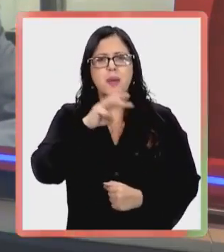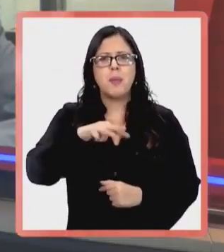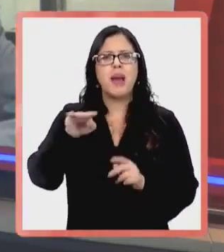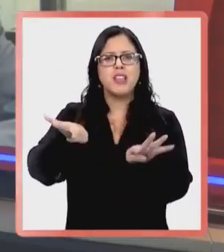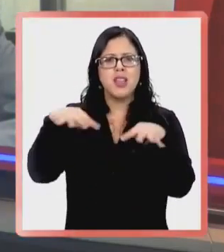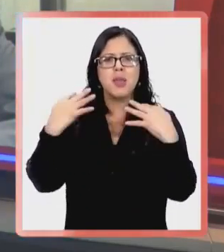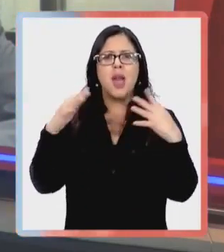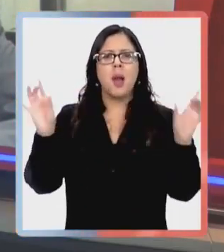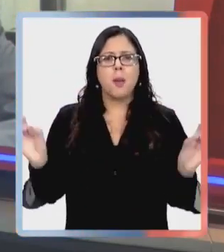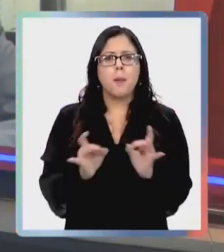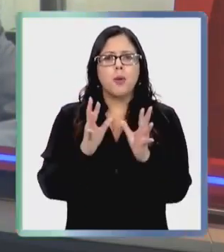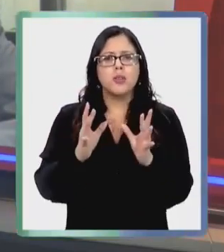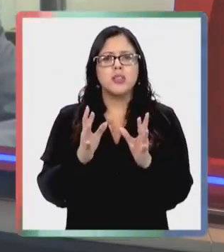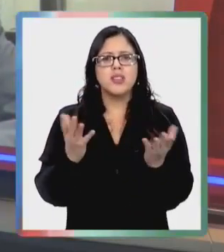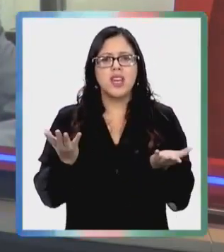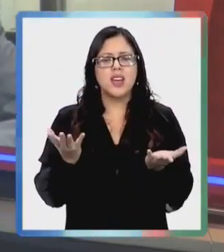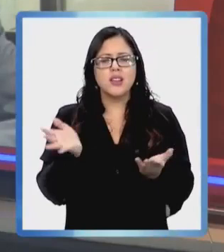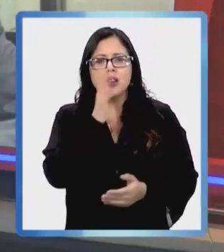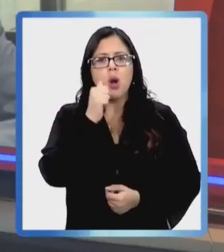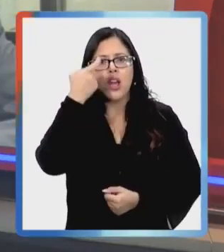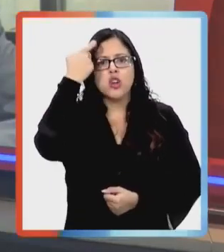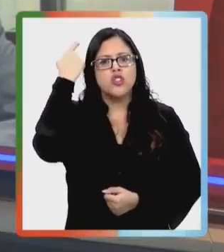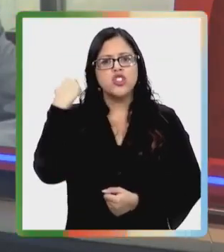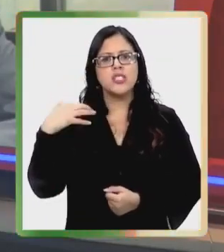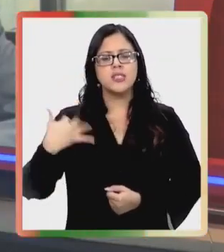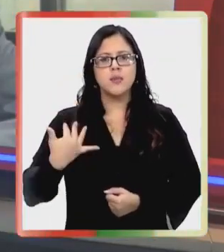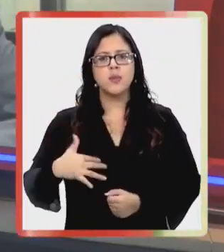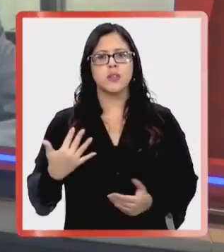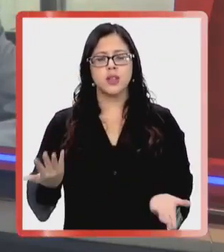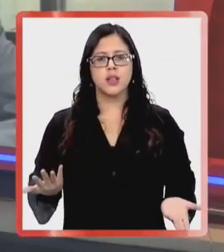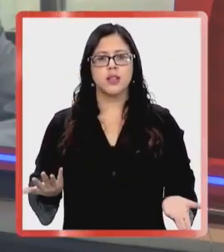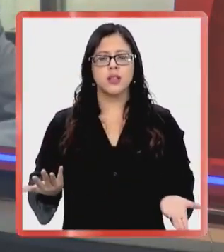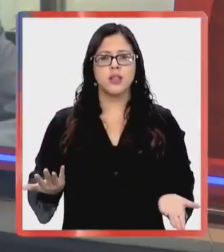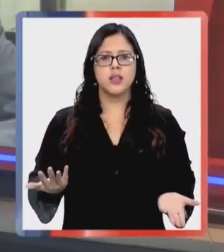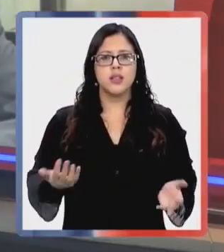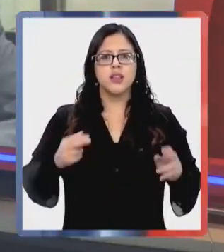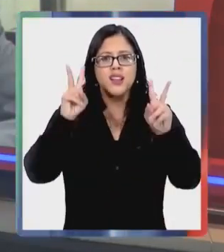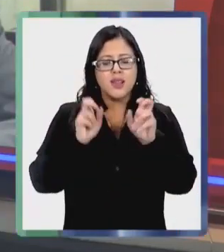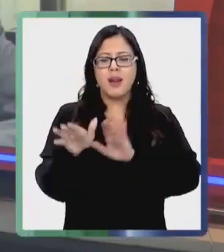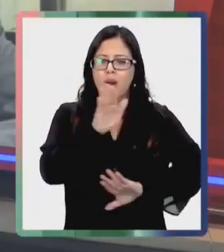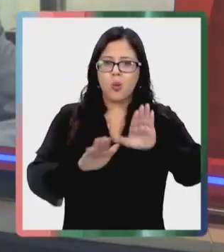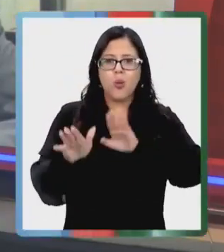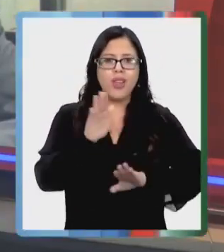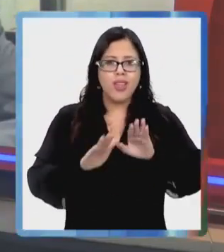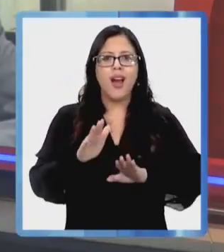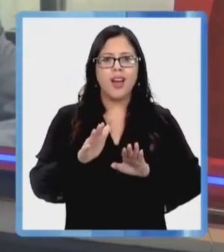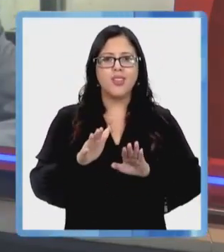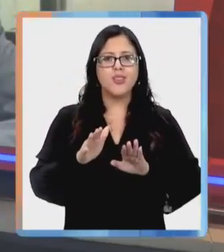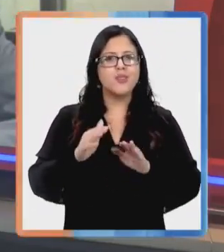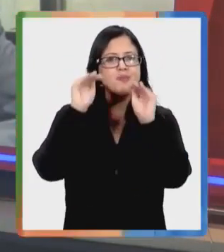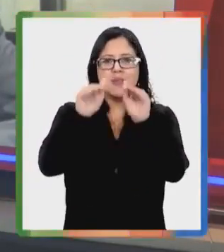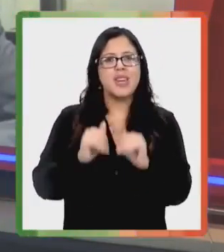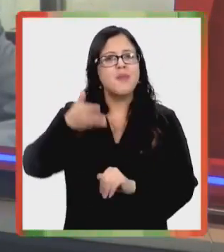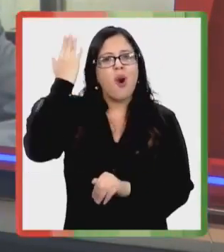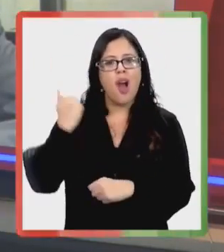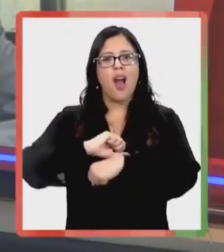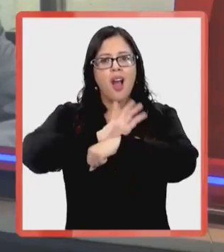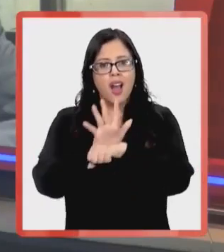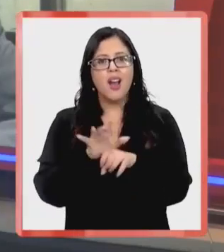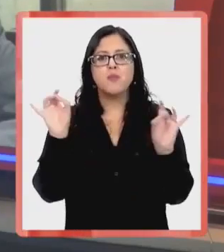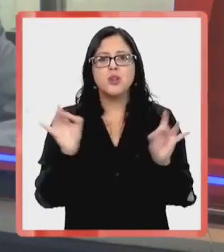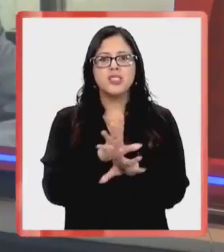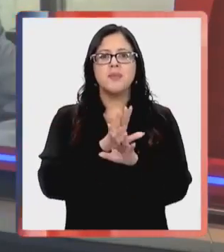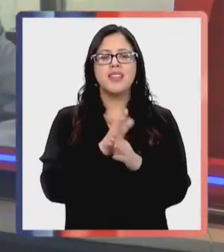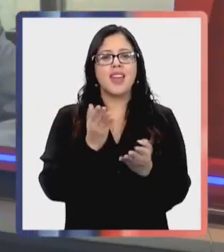que nos están viendo probablemente no han tomado conciencia de lo importante que es mantener los cuidados de la pandemia, que podríamos ahorrarnos